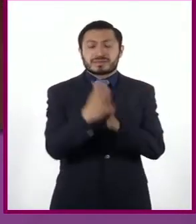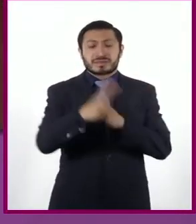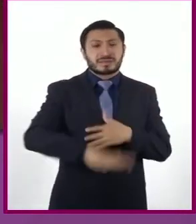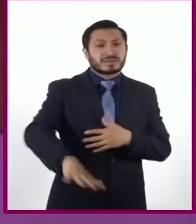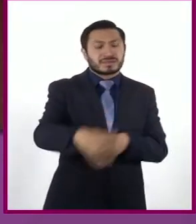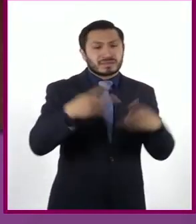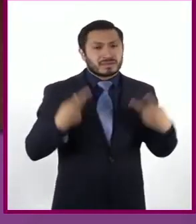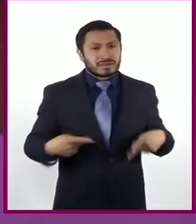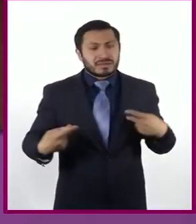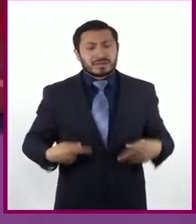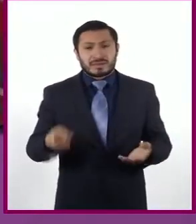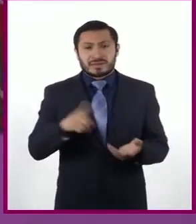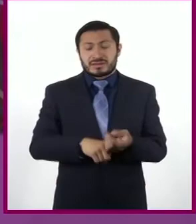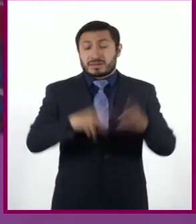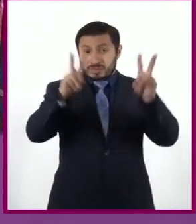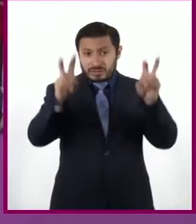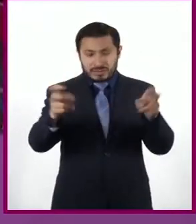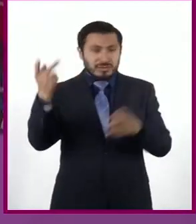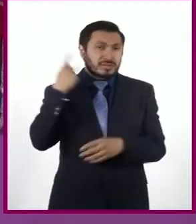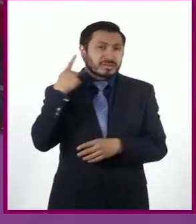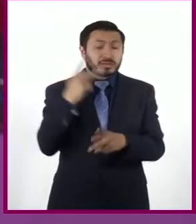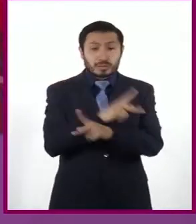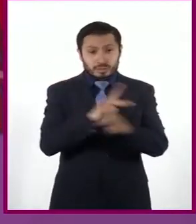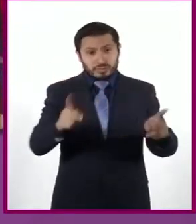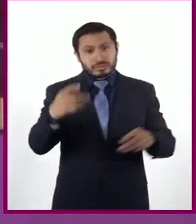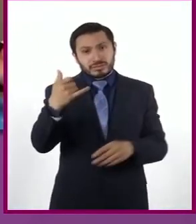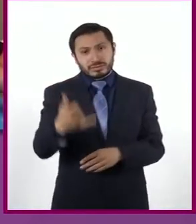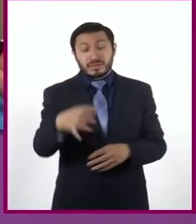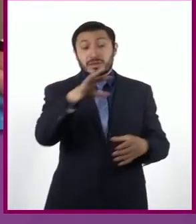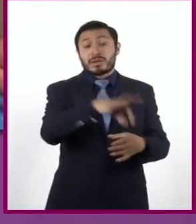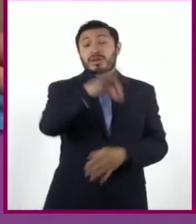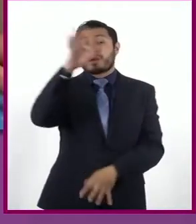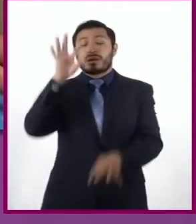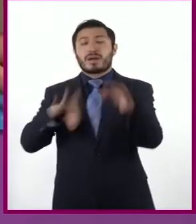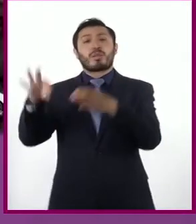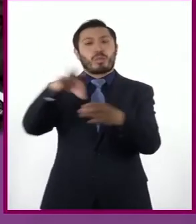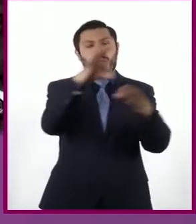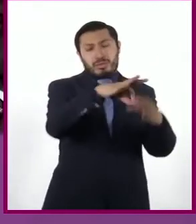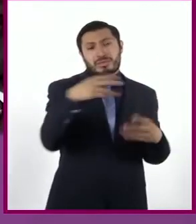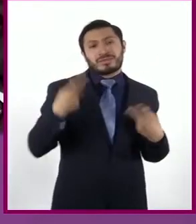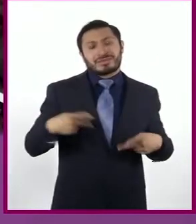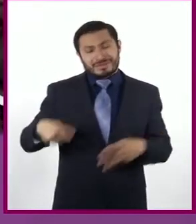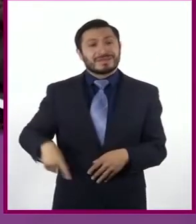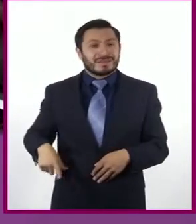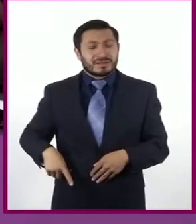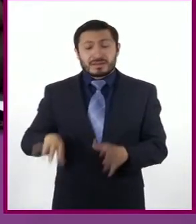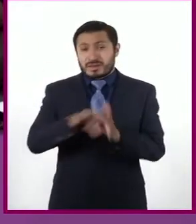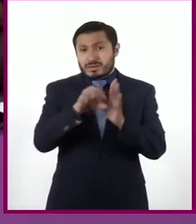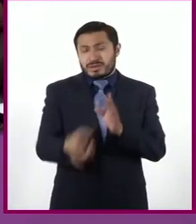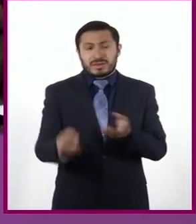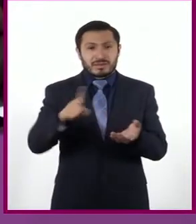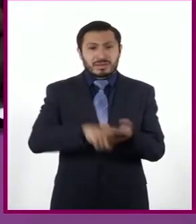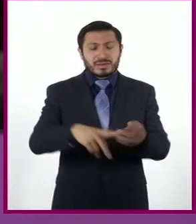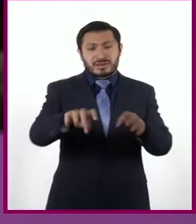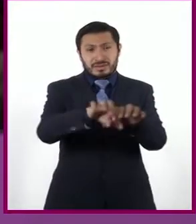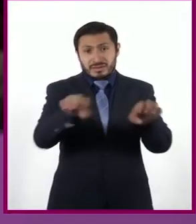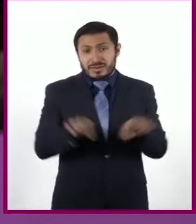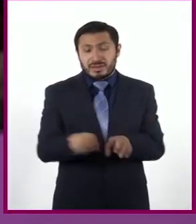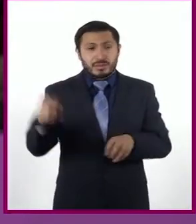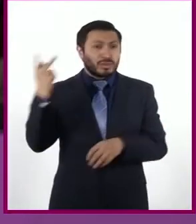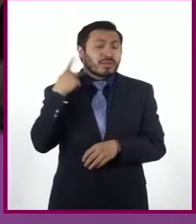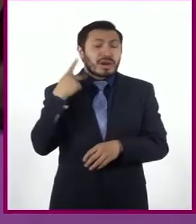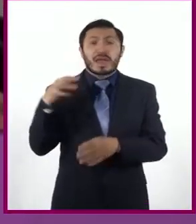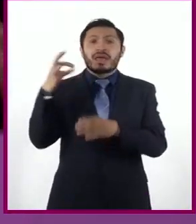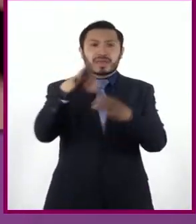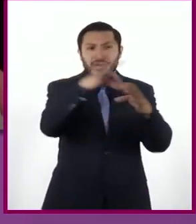en asuntos públicos y la elección de gobernantes. Por ejemplo, formar parte de partidos políticos,